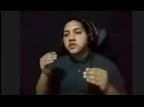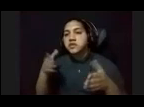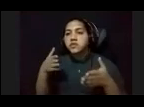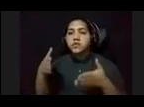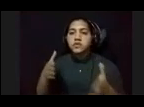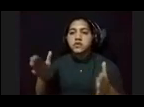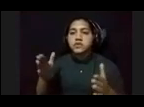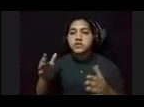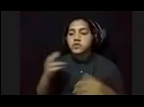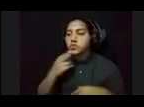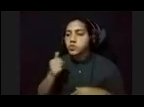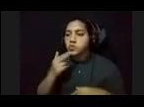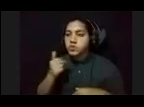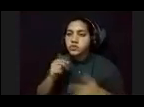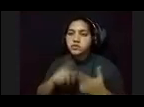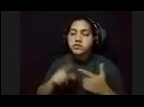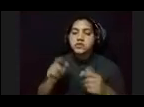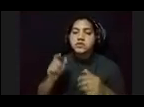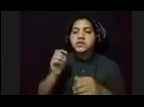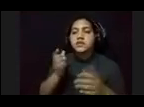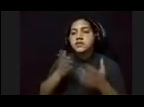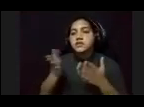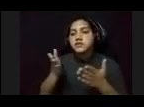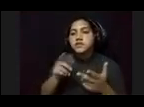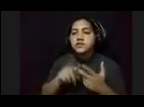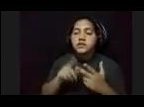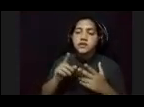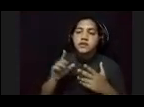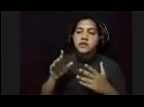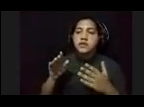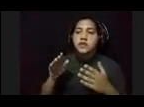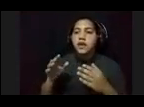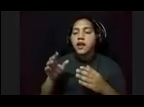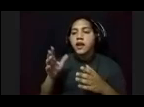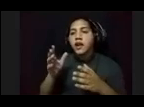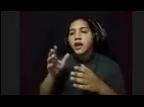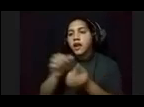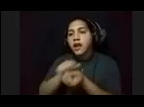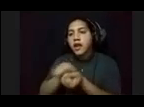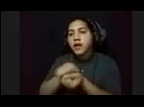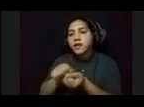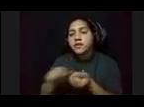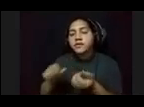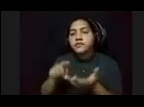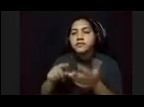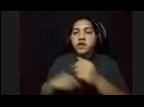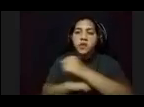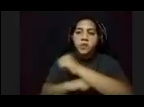dulces, sirvientas, lavanderas, dependientes de pulpería, peones en los muelles y en el